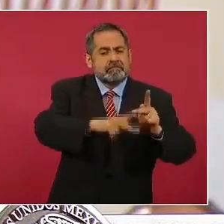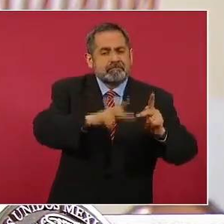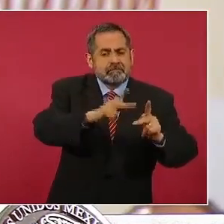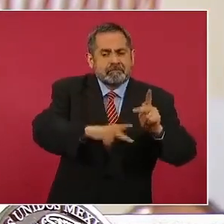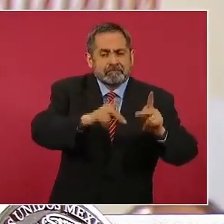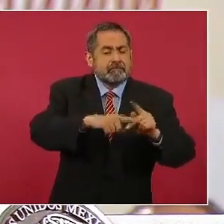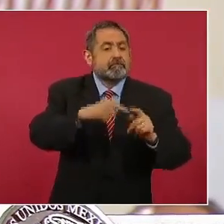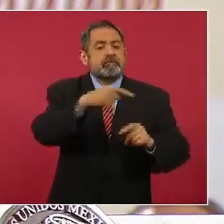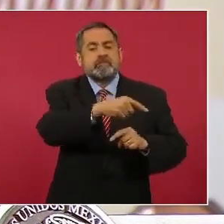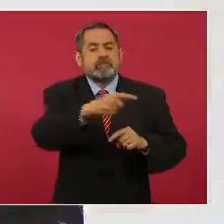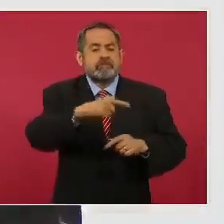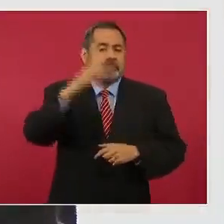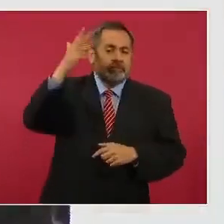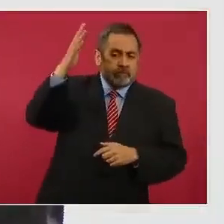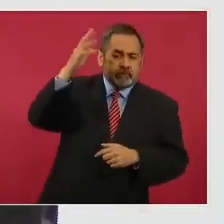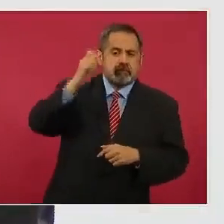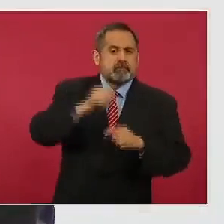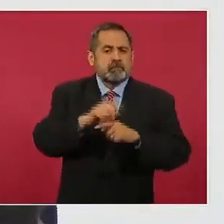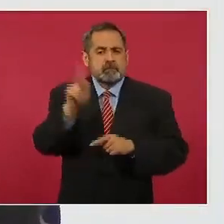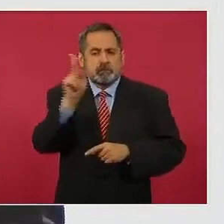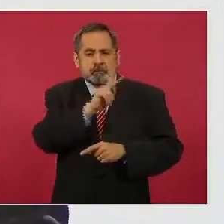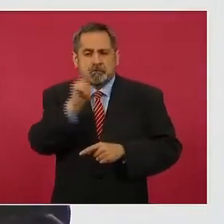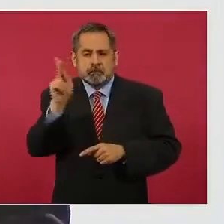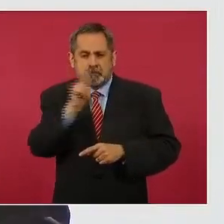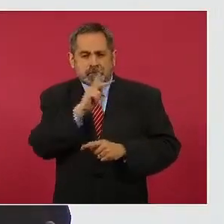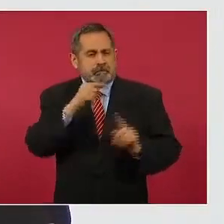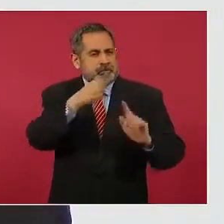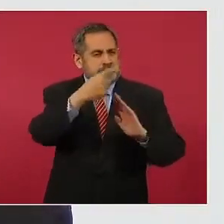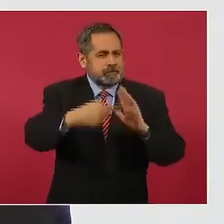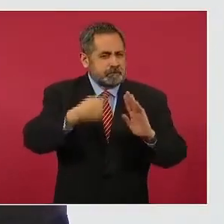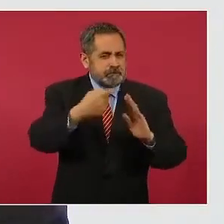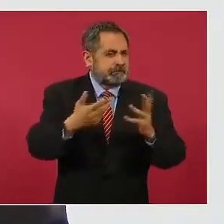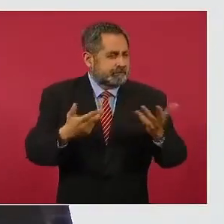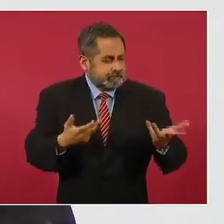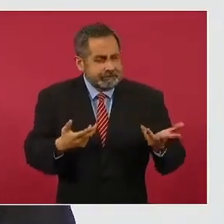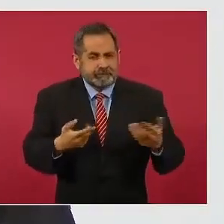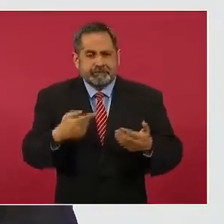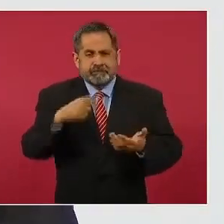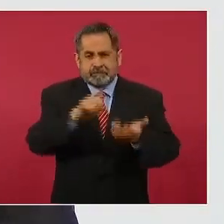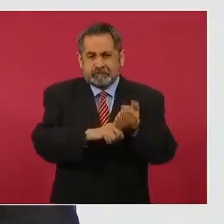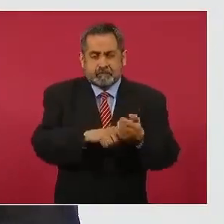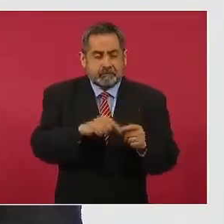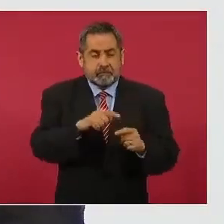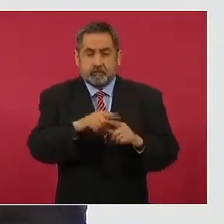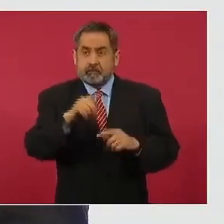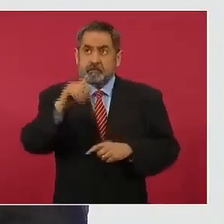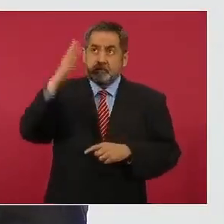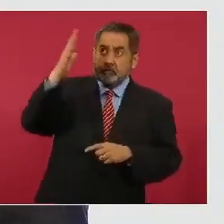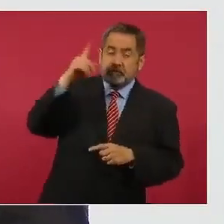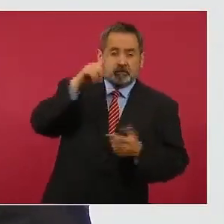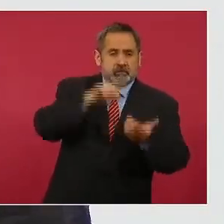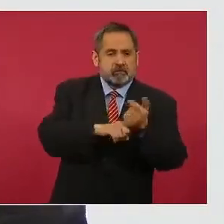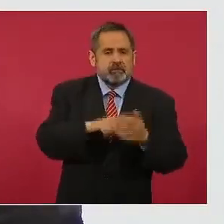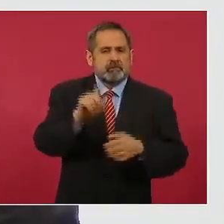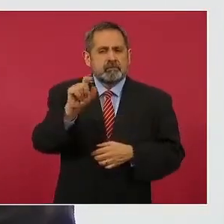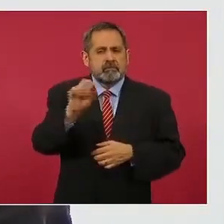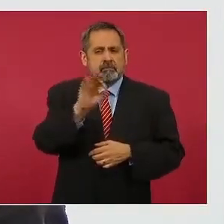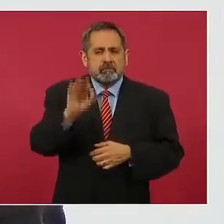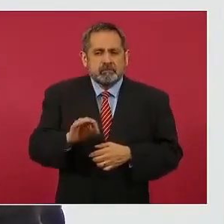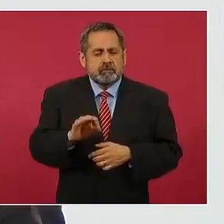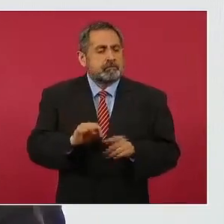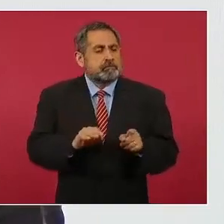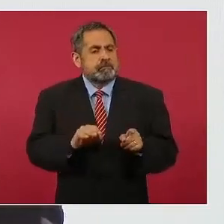energías eólicas. Las energías solares tienen un factor de planta del 20%. ¿Qué quiere decir esto? Que